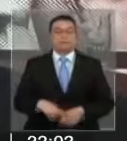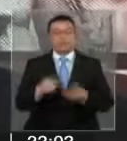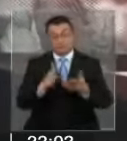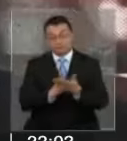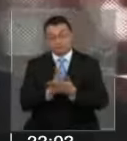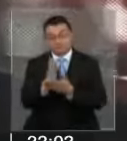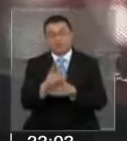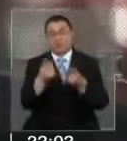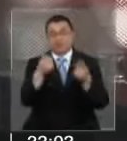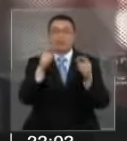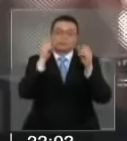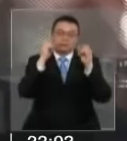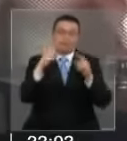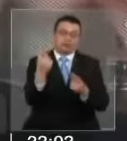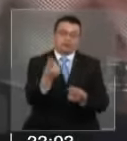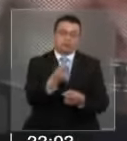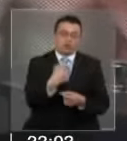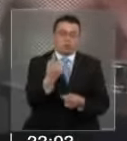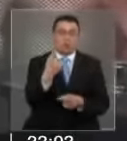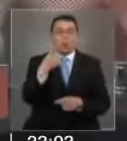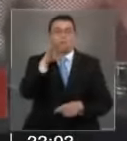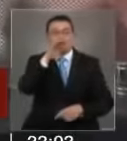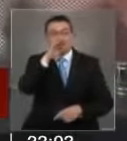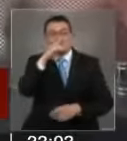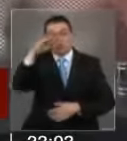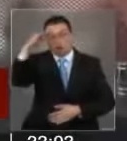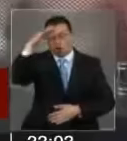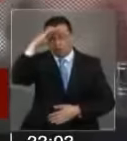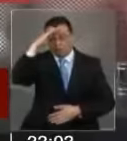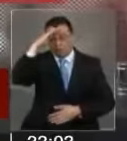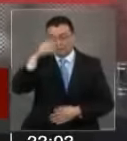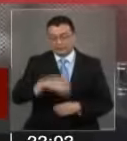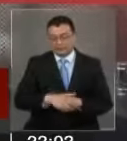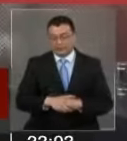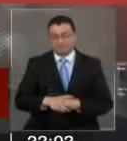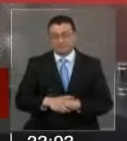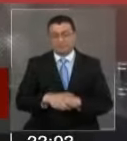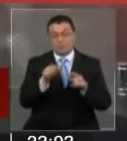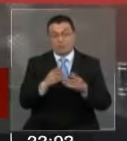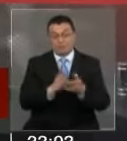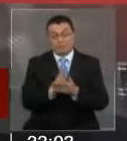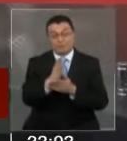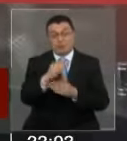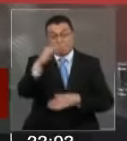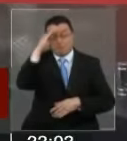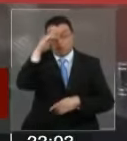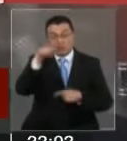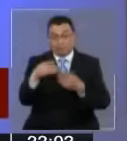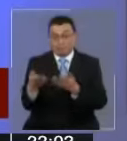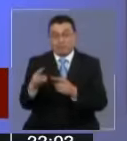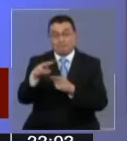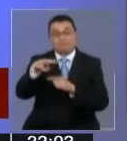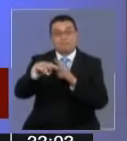con algo que ustedes esperan, el minuto de confianza. Parte con su minuto de confianza, Alberto